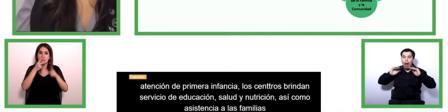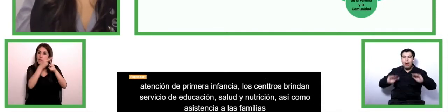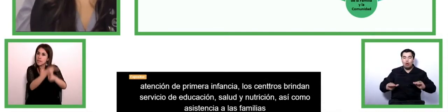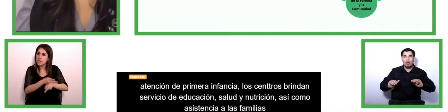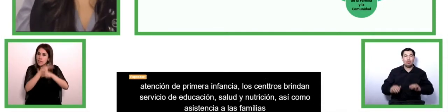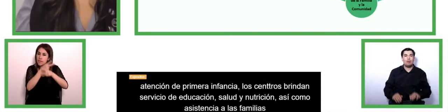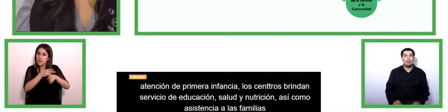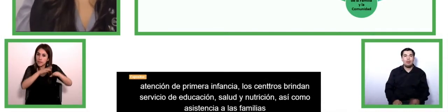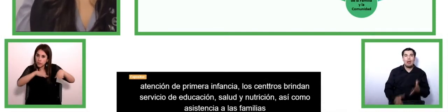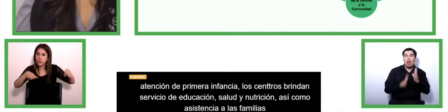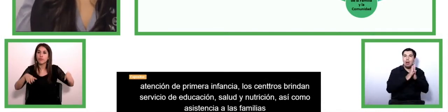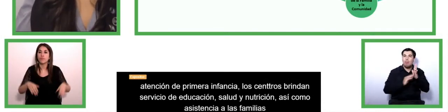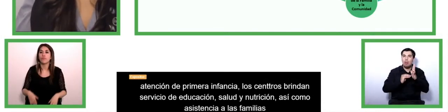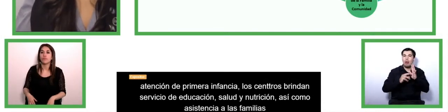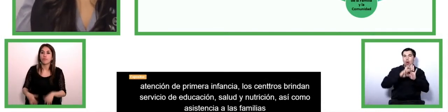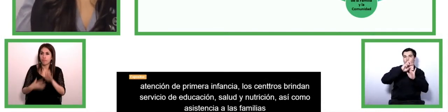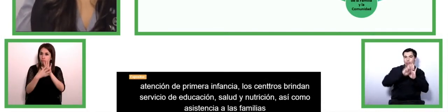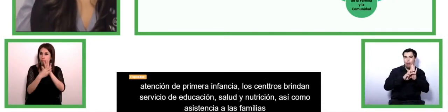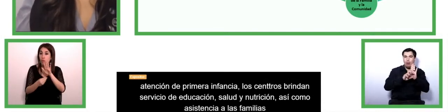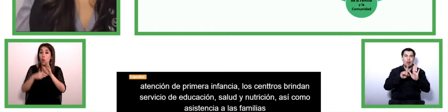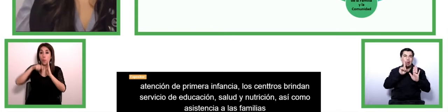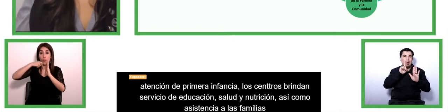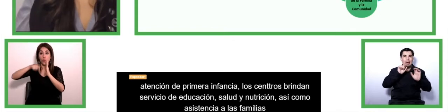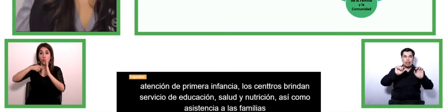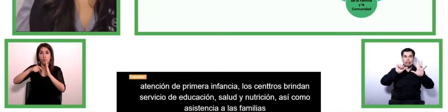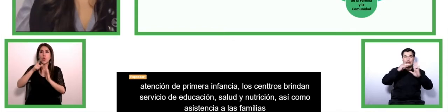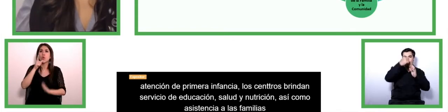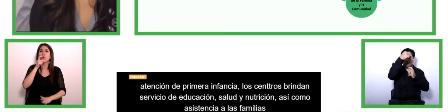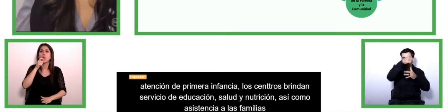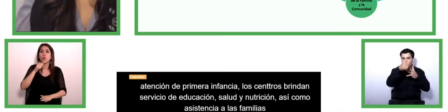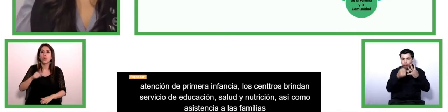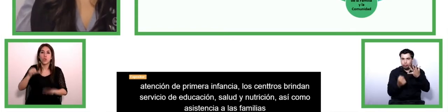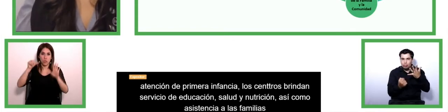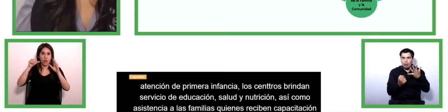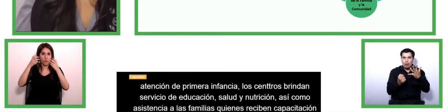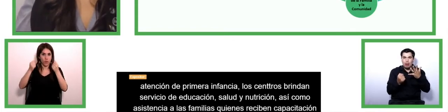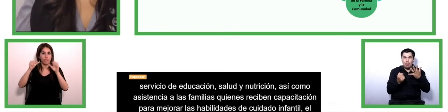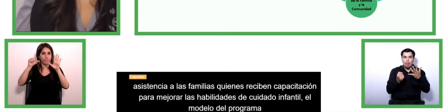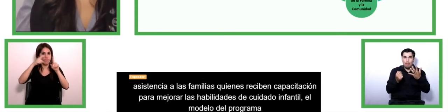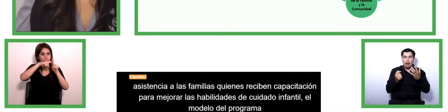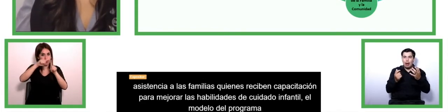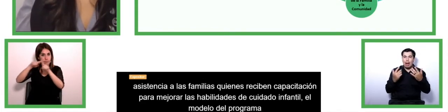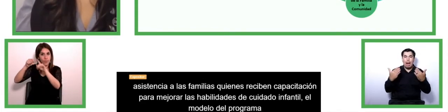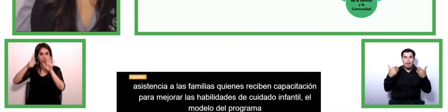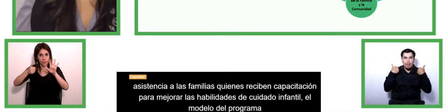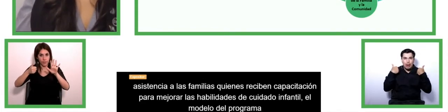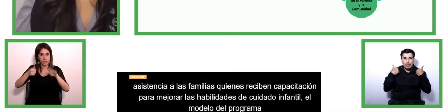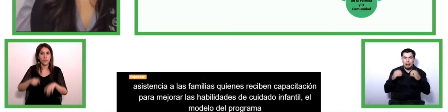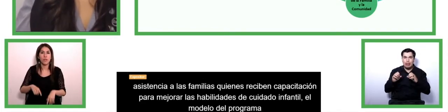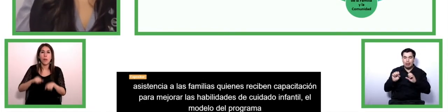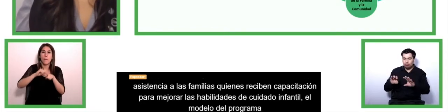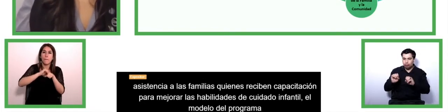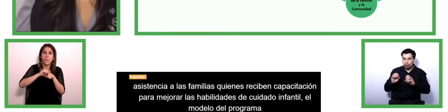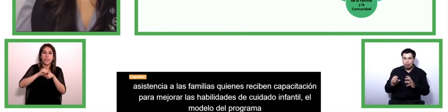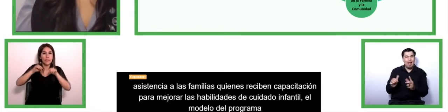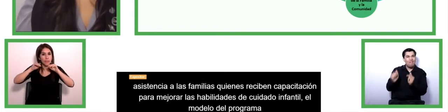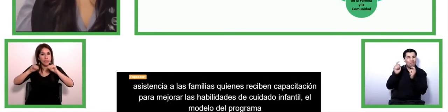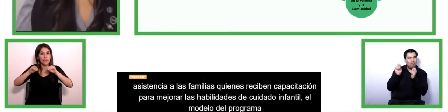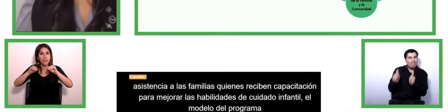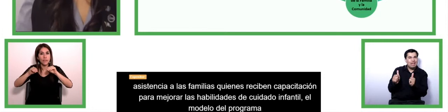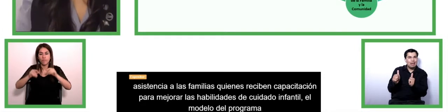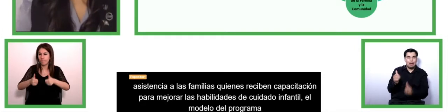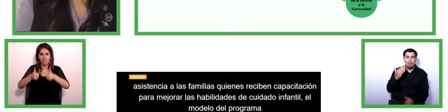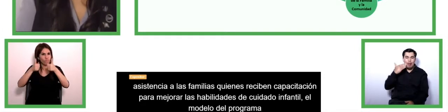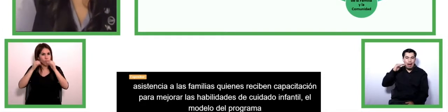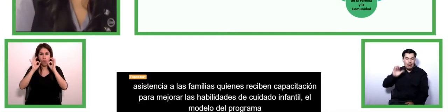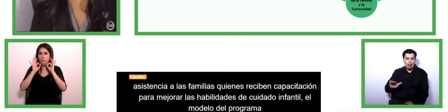del cuidado infantil. El modelo del programa prevé 6 componentes para la intervención exitosa y eficaz en la primera